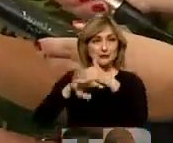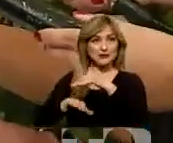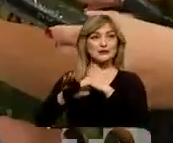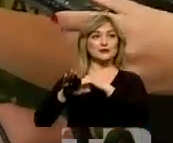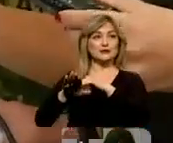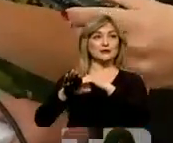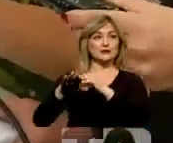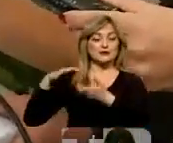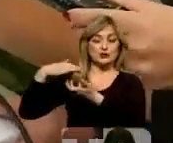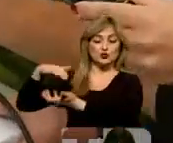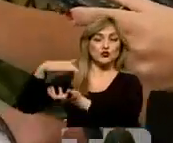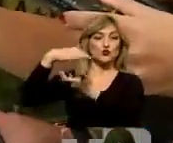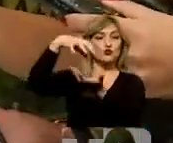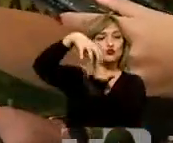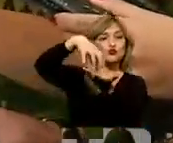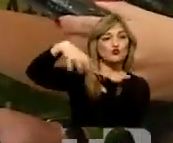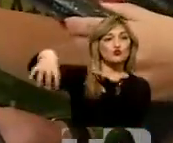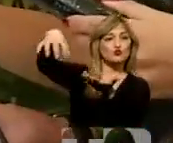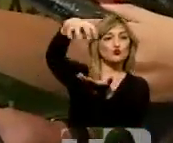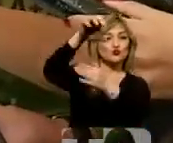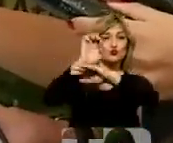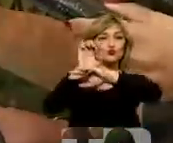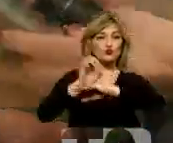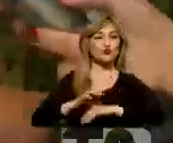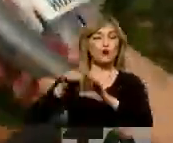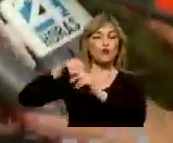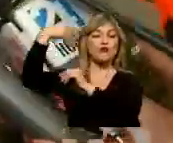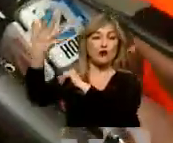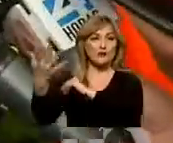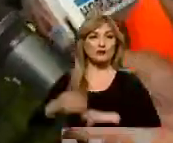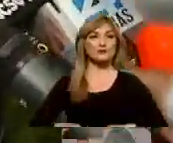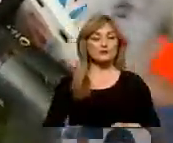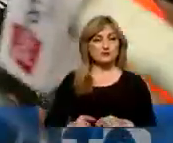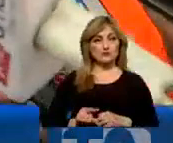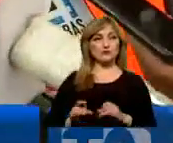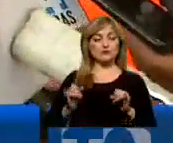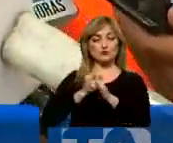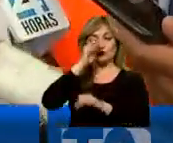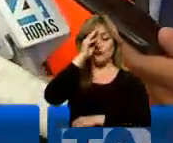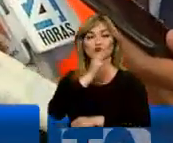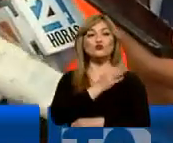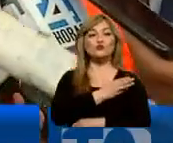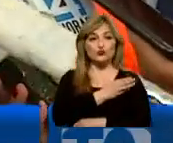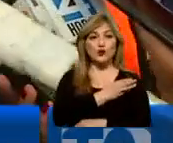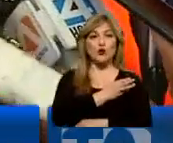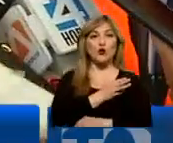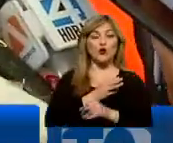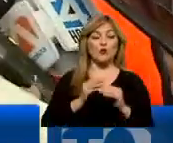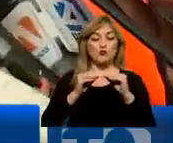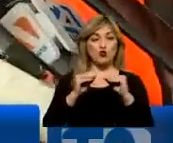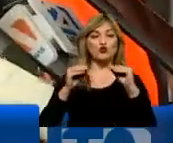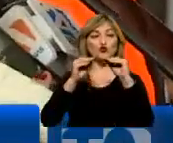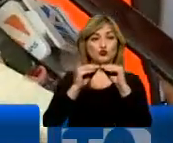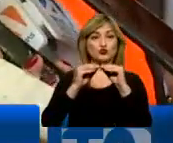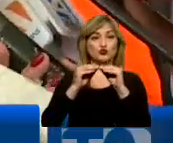posteriormente distribuir a las provincias y a las circunscripciones del exterior. El Instituto Geográfico Militar ha aumentado lo que es